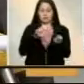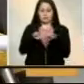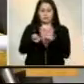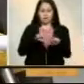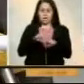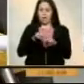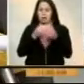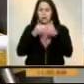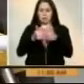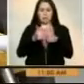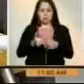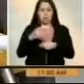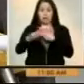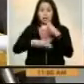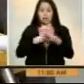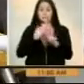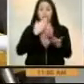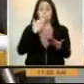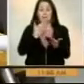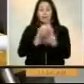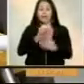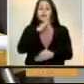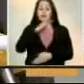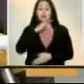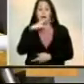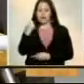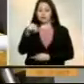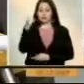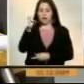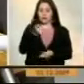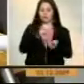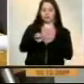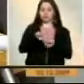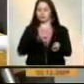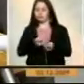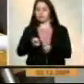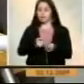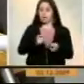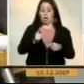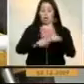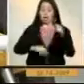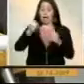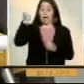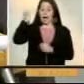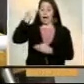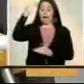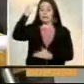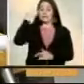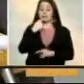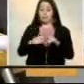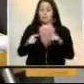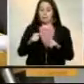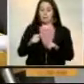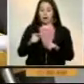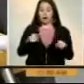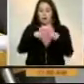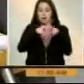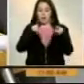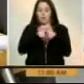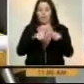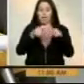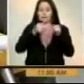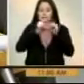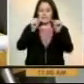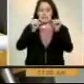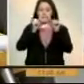adecuado, se exige mucho a la banca nacional, las regulaciones son sumamente altas y esto es precisamente para mantener un sistema estable